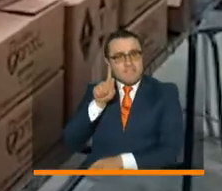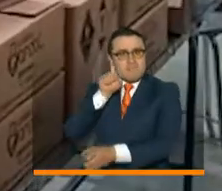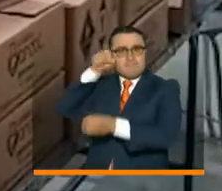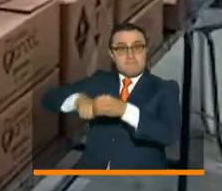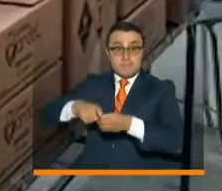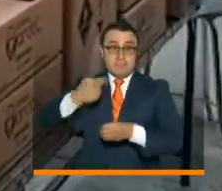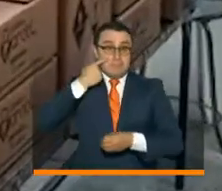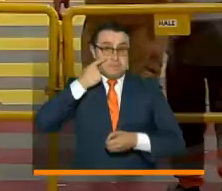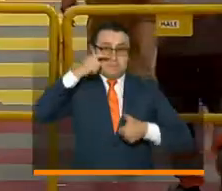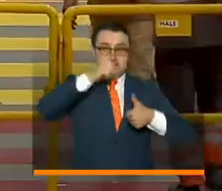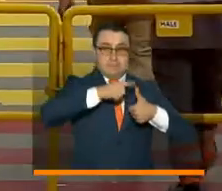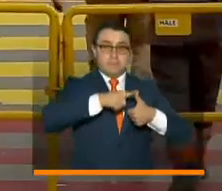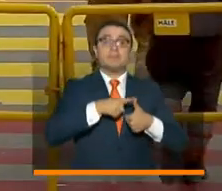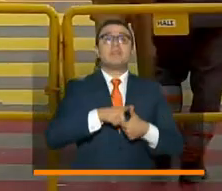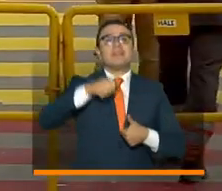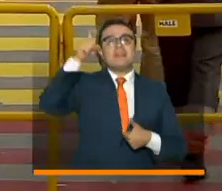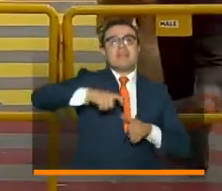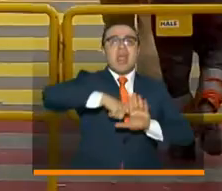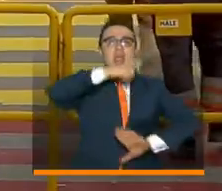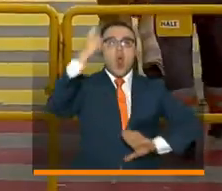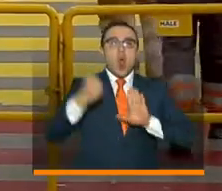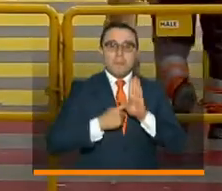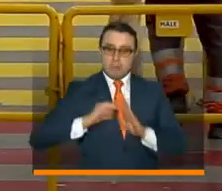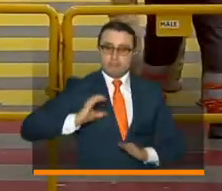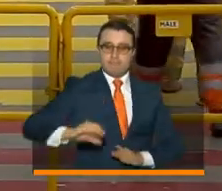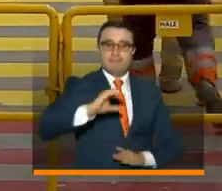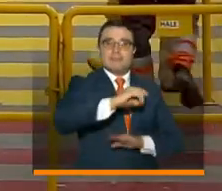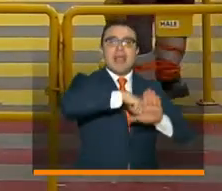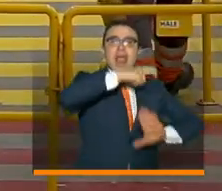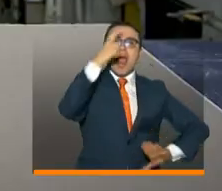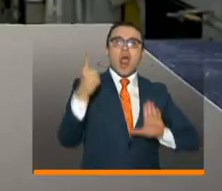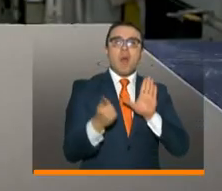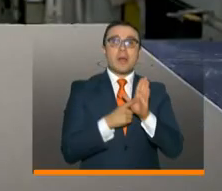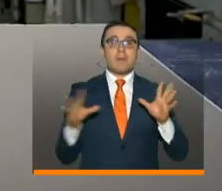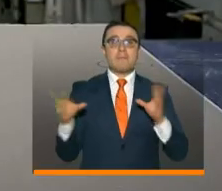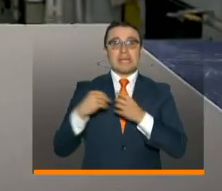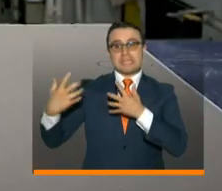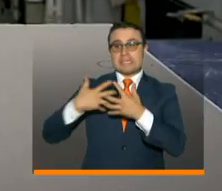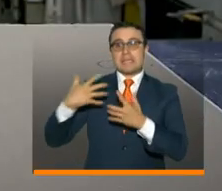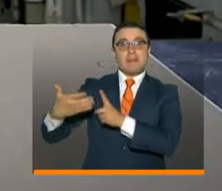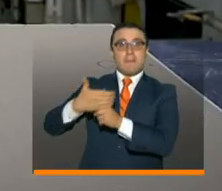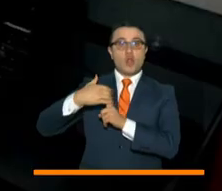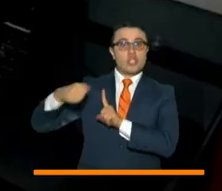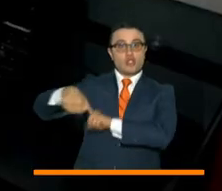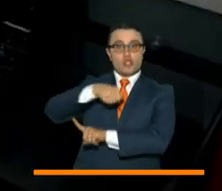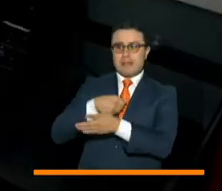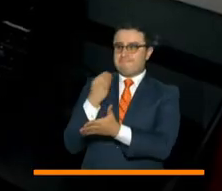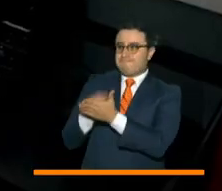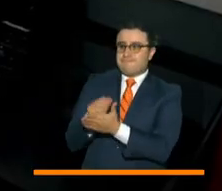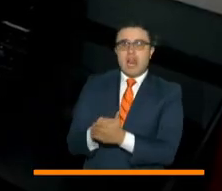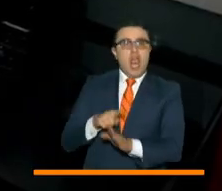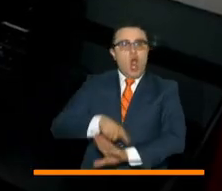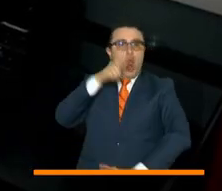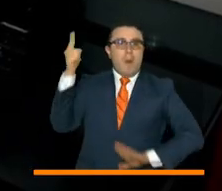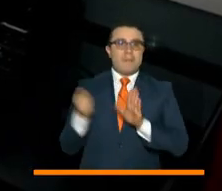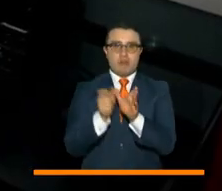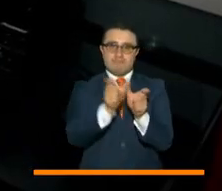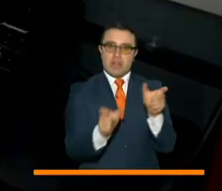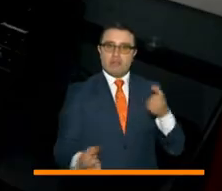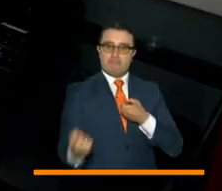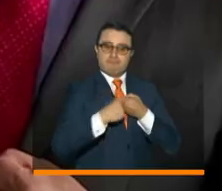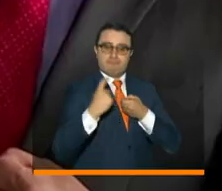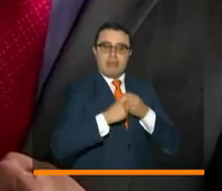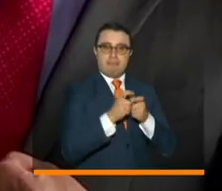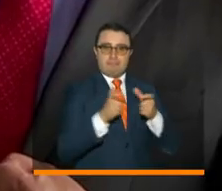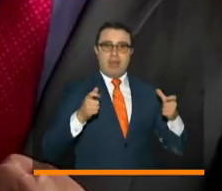siguientes. Primero, estar al día en el pago de los salarios y los aportes al sistema de protección social de los trabajadores.